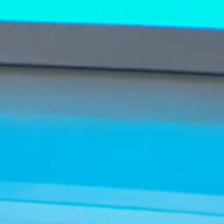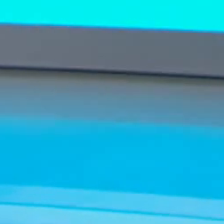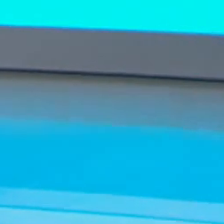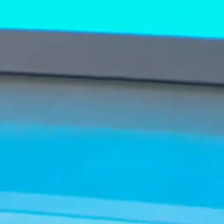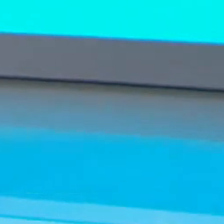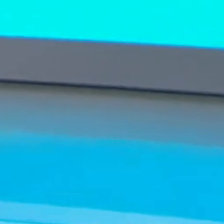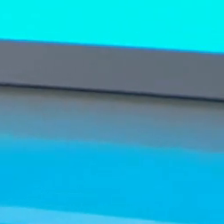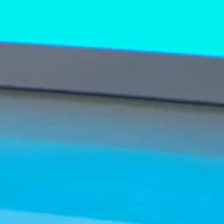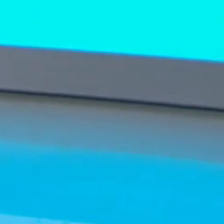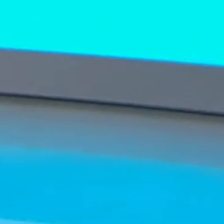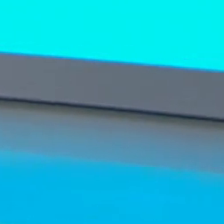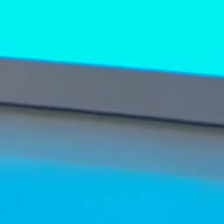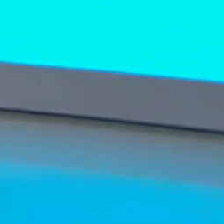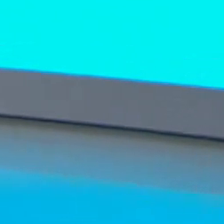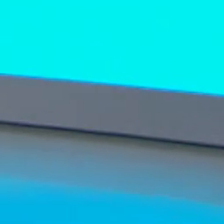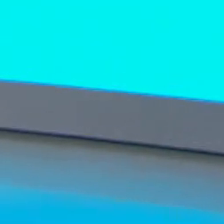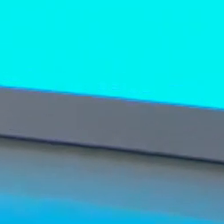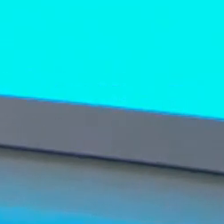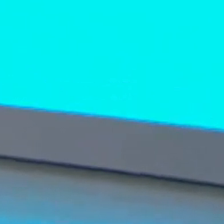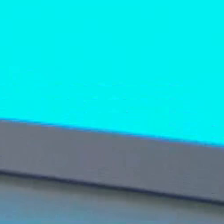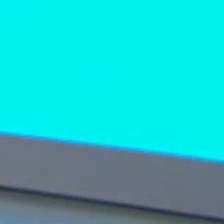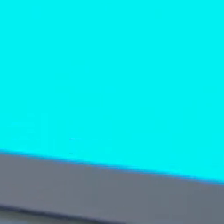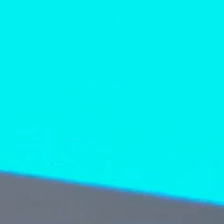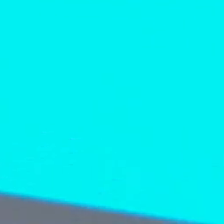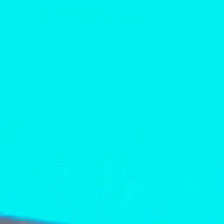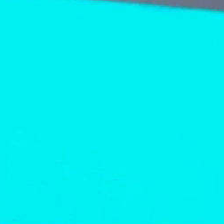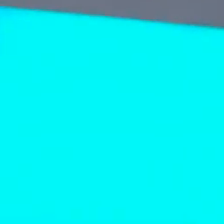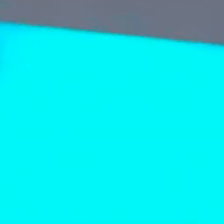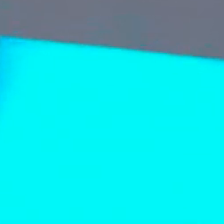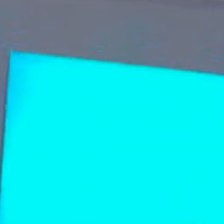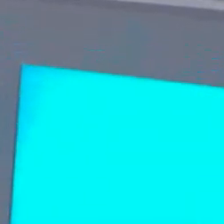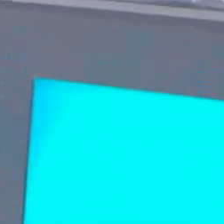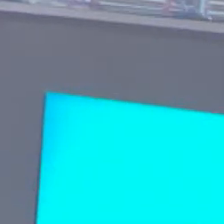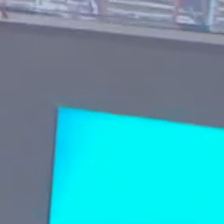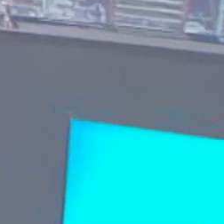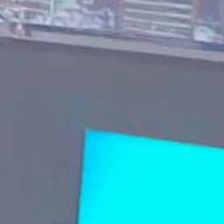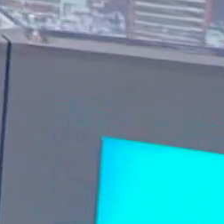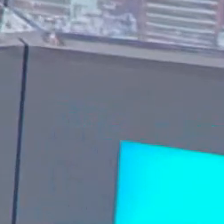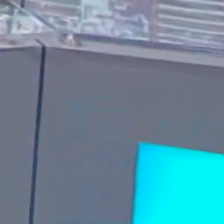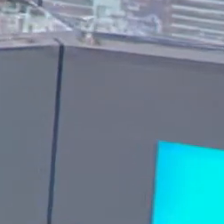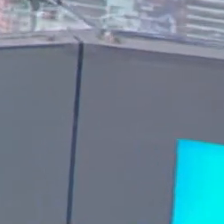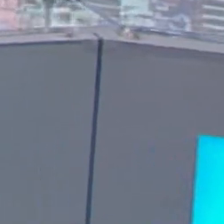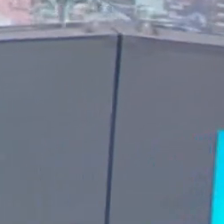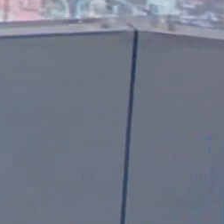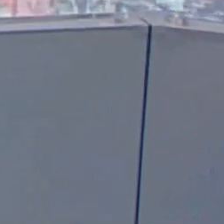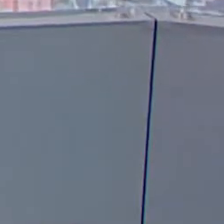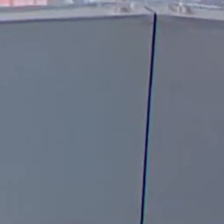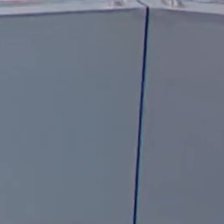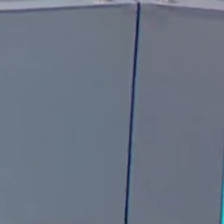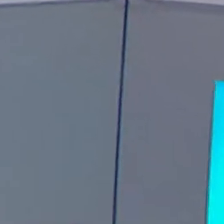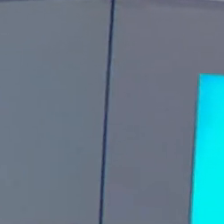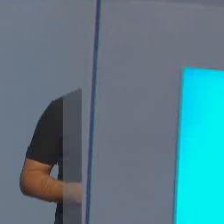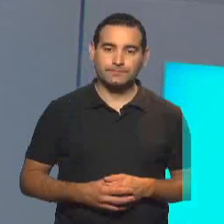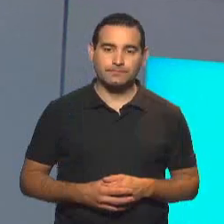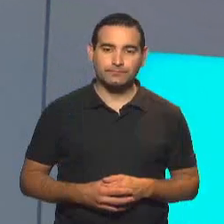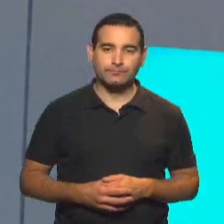Vamos a ocupar ya mismo de los medicamentos gratuitos que se pueden acceder a través del PAMI. Por eso ya mismo el contacto con Eduardo Pérez. Hola, Eduardo.